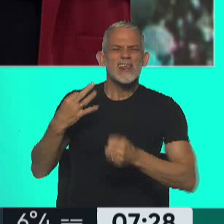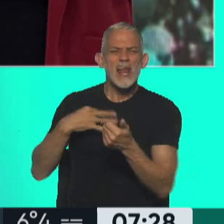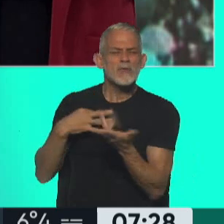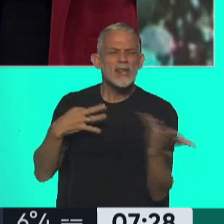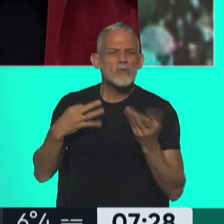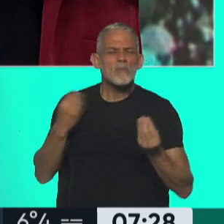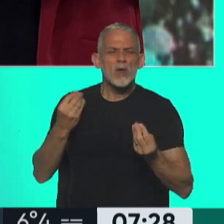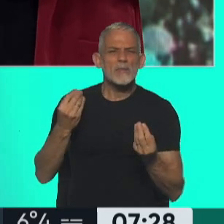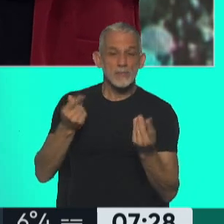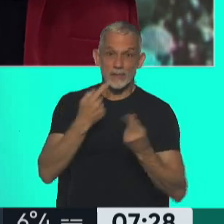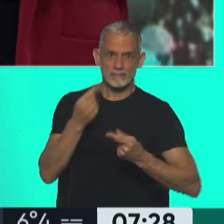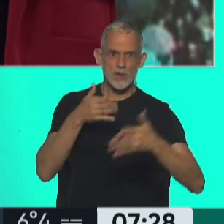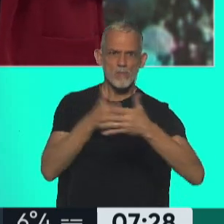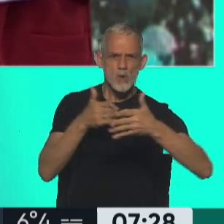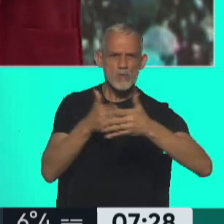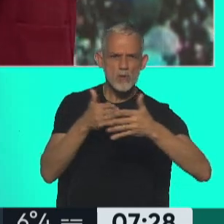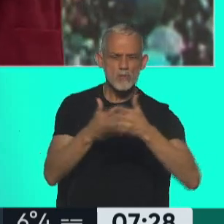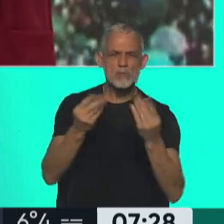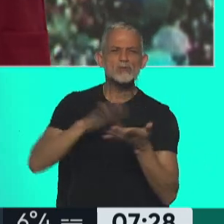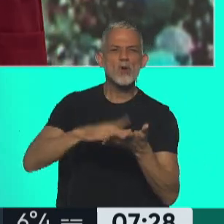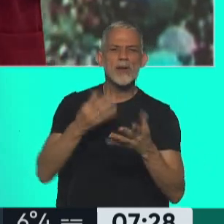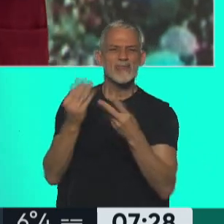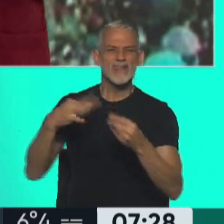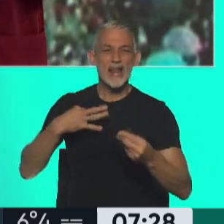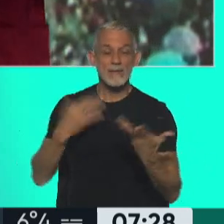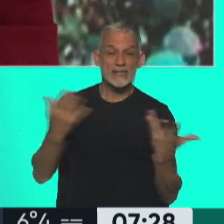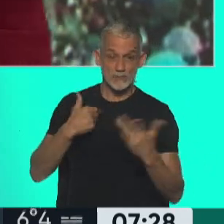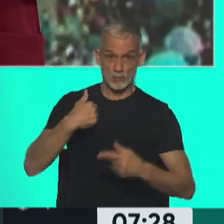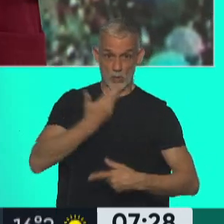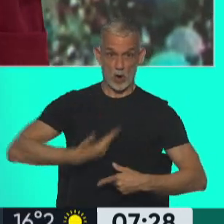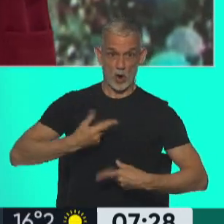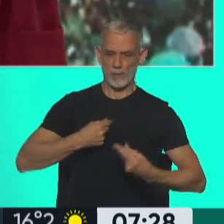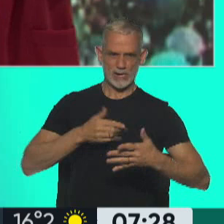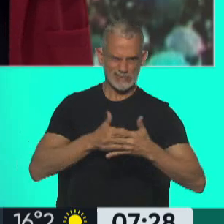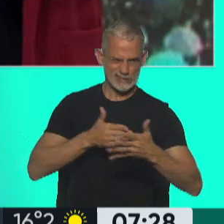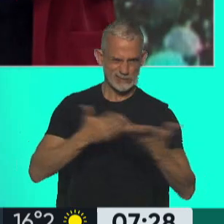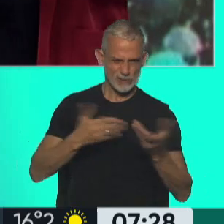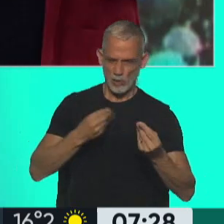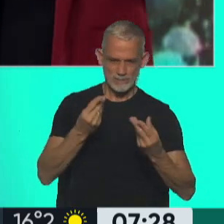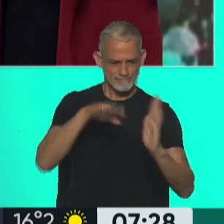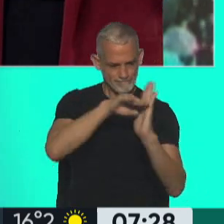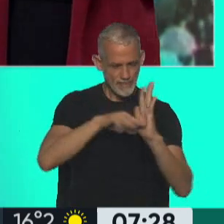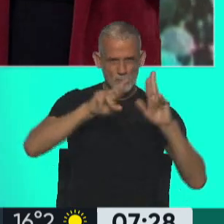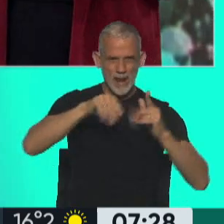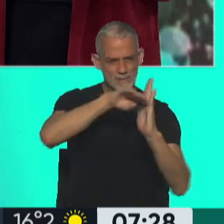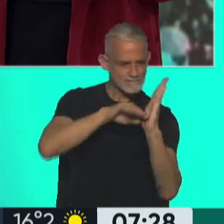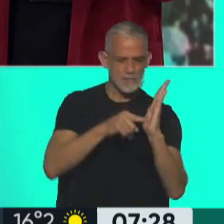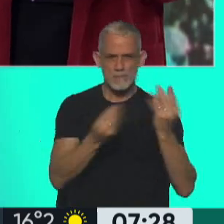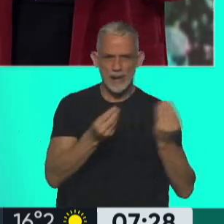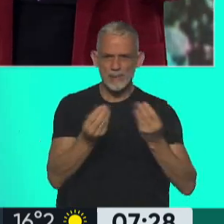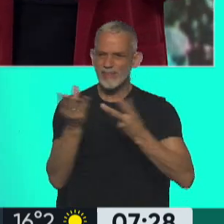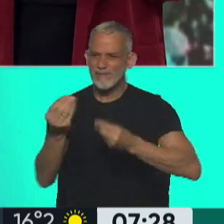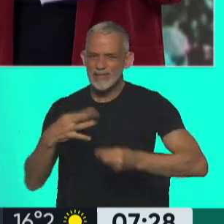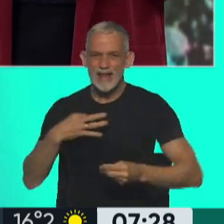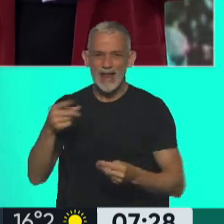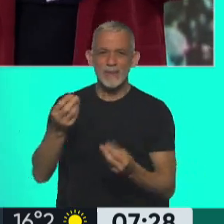dice cuáles son los mayores obstáculos, ¿no? Ajá. Que tiene él como gobierno para poder implementar un programa que defienda